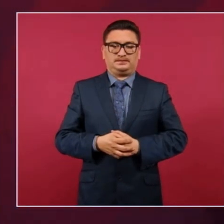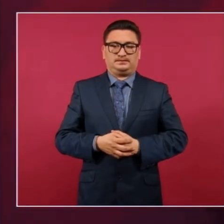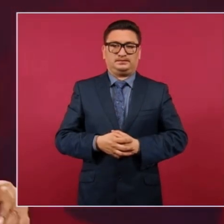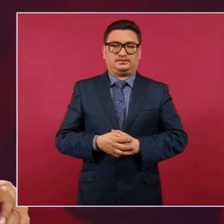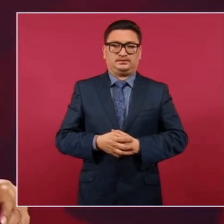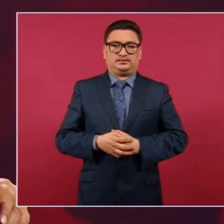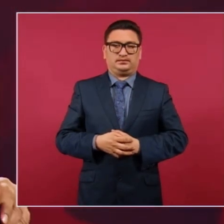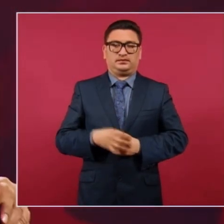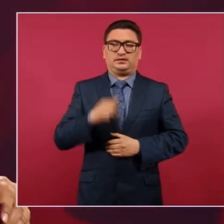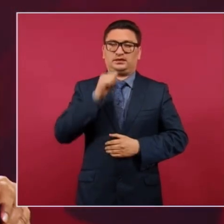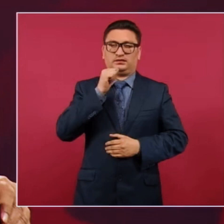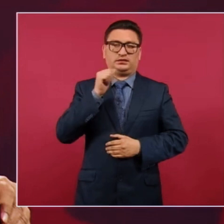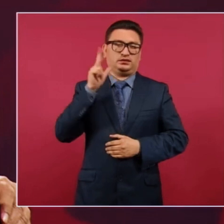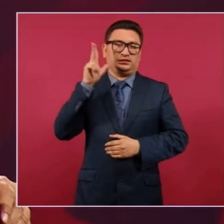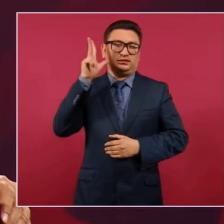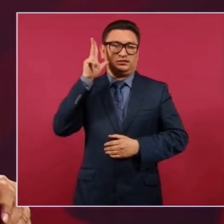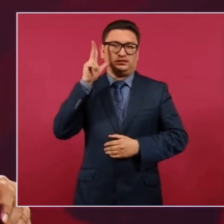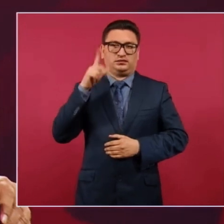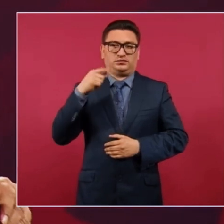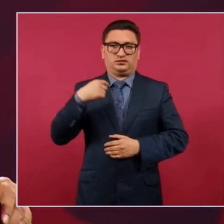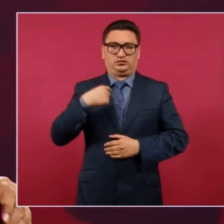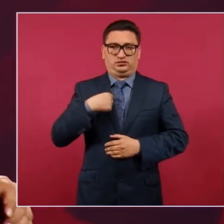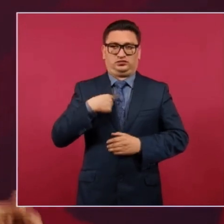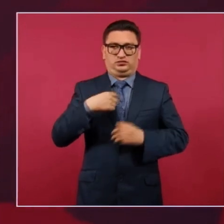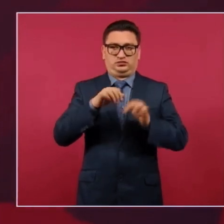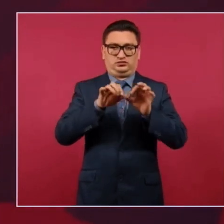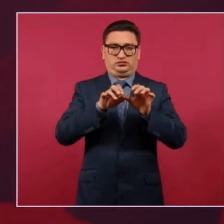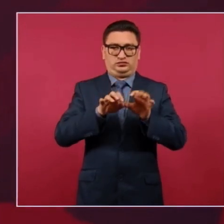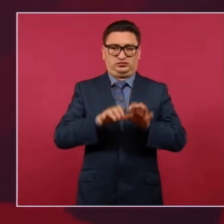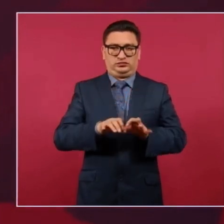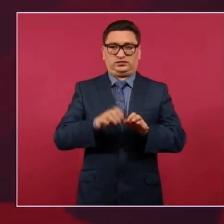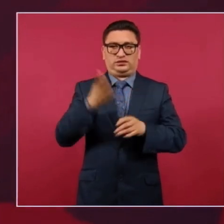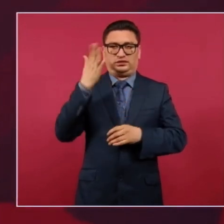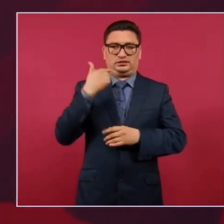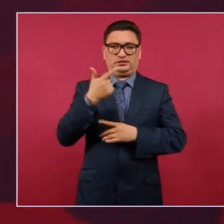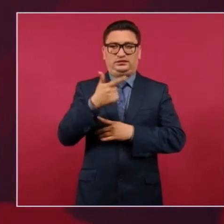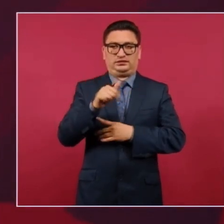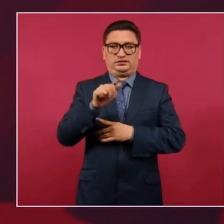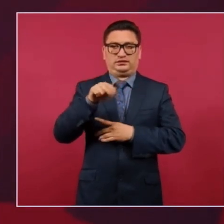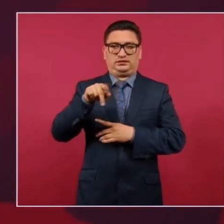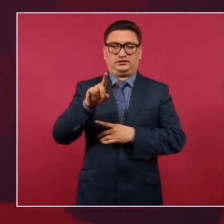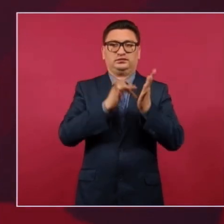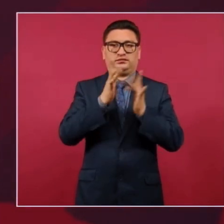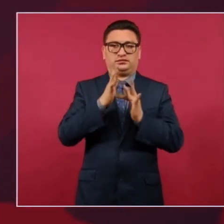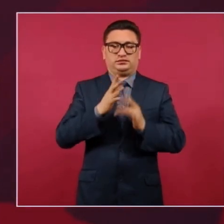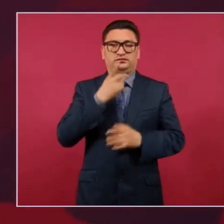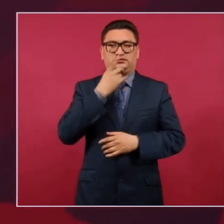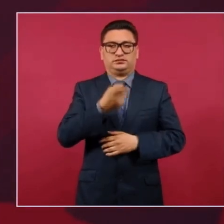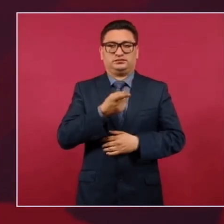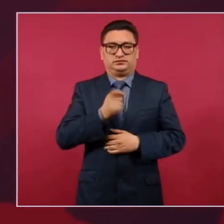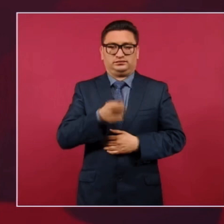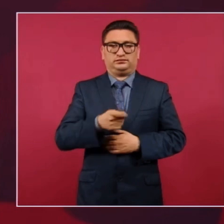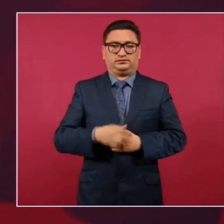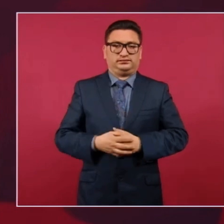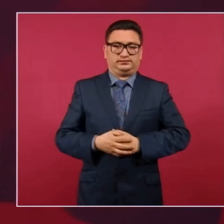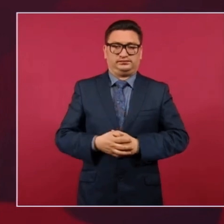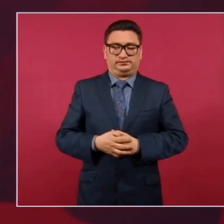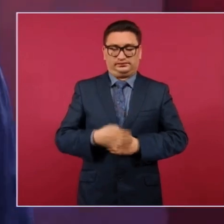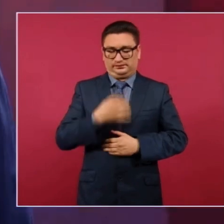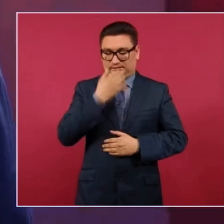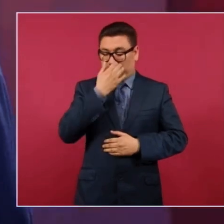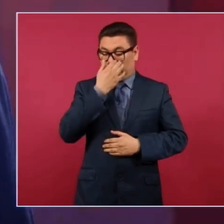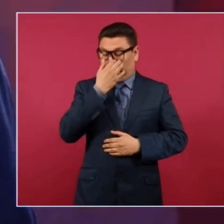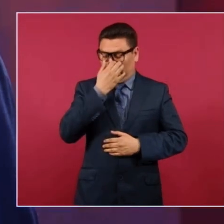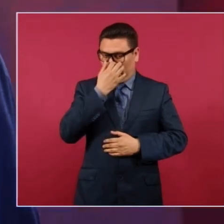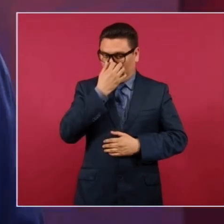Antier puse un textito de lo que decía Gandhi sobre Jesús, de que